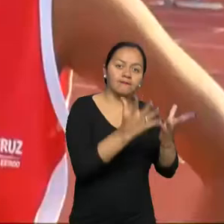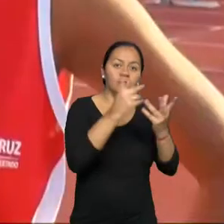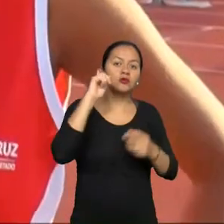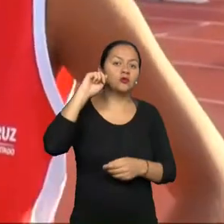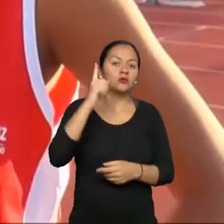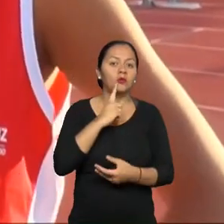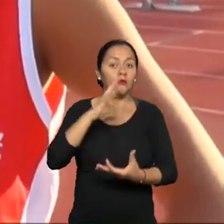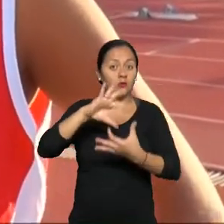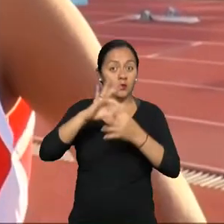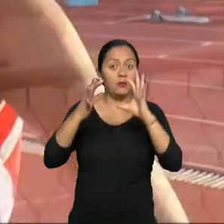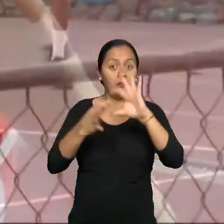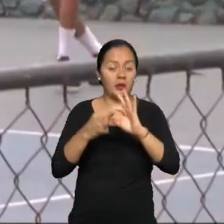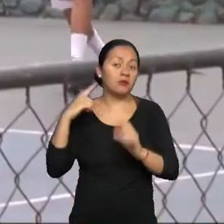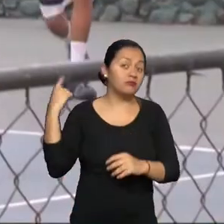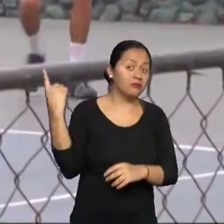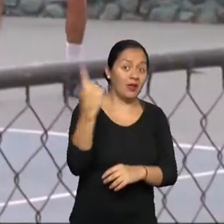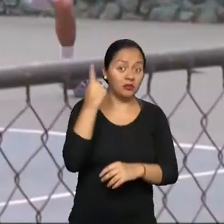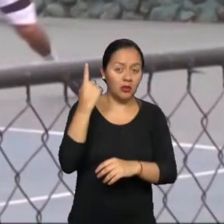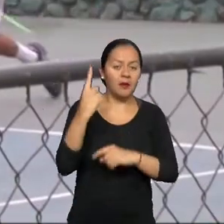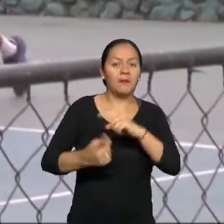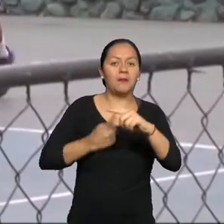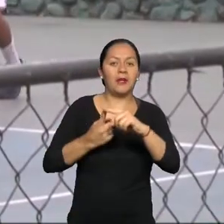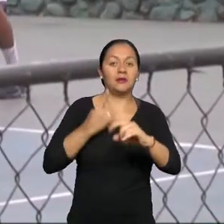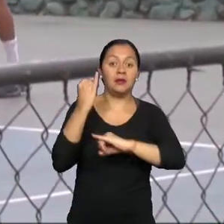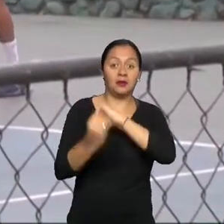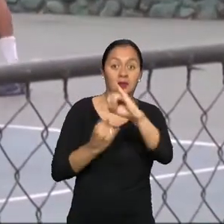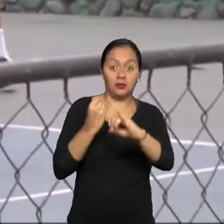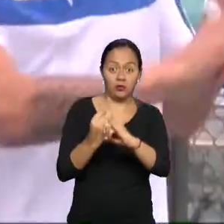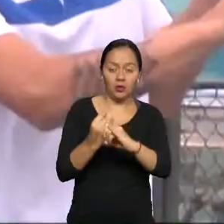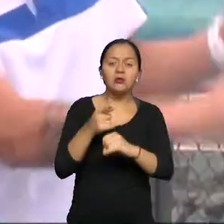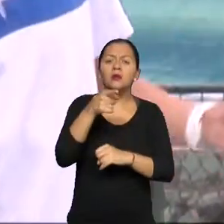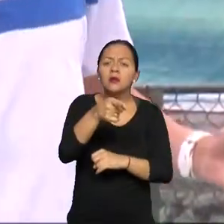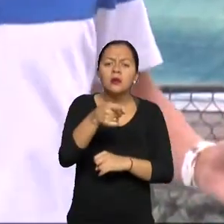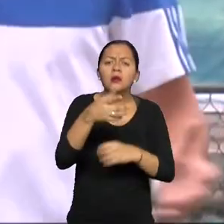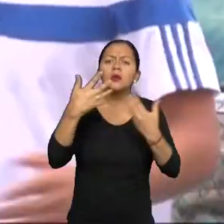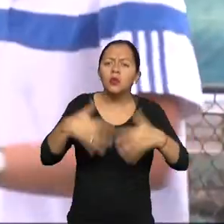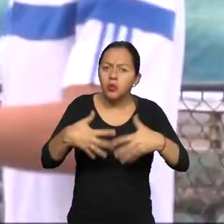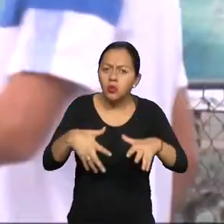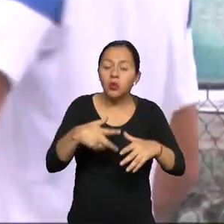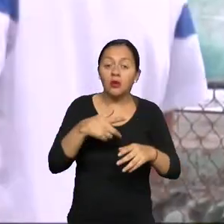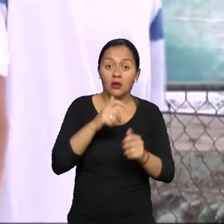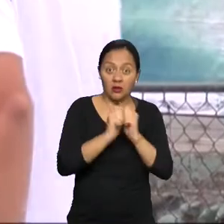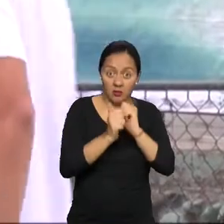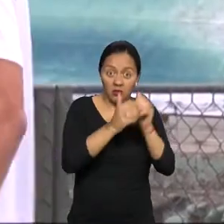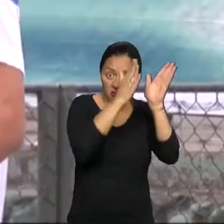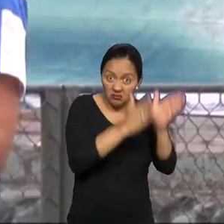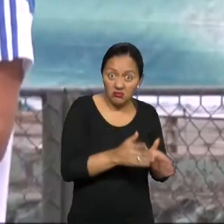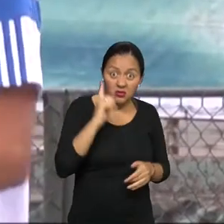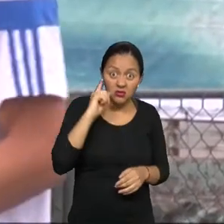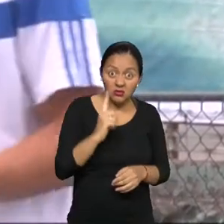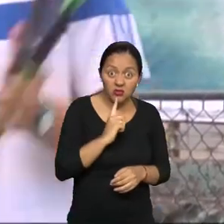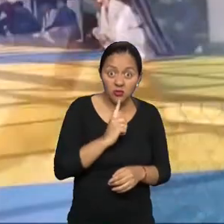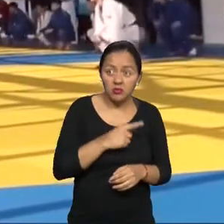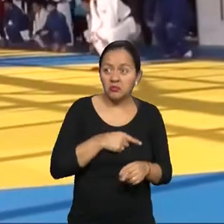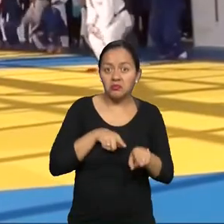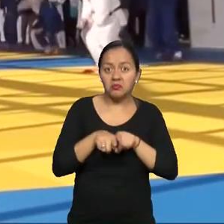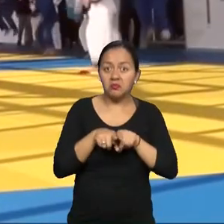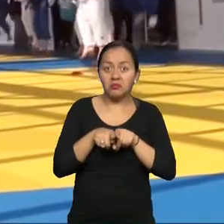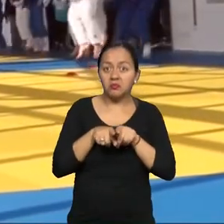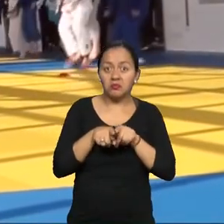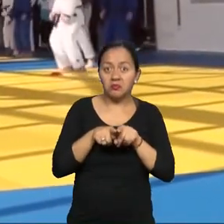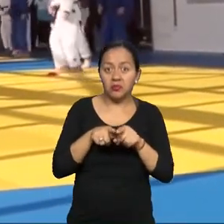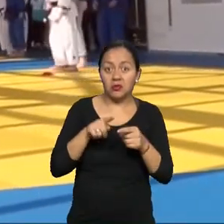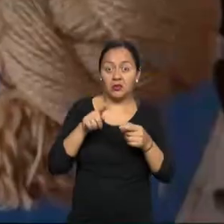-olímpico a nivel nacional e internacional. Una característica de los deportistas sordos es que no compiten en los Juegos